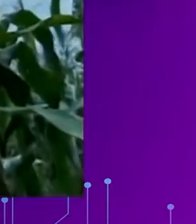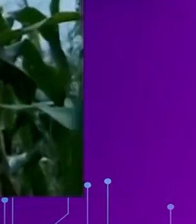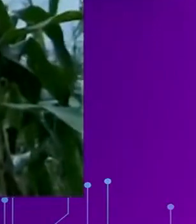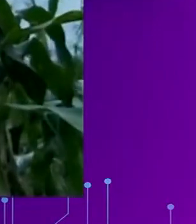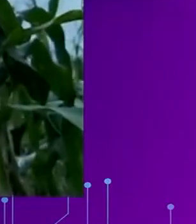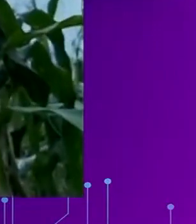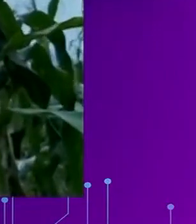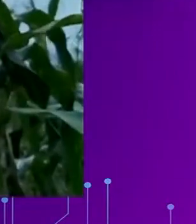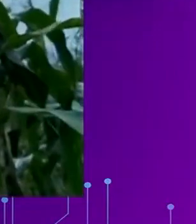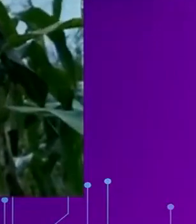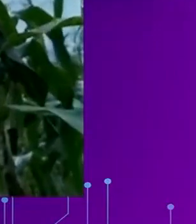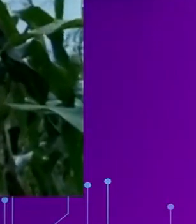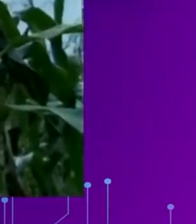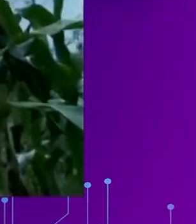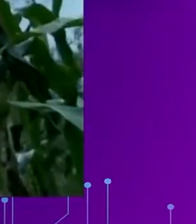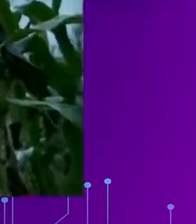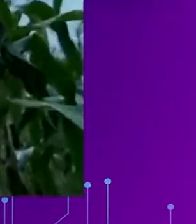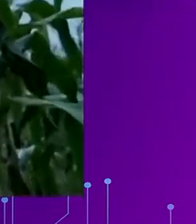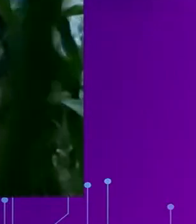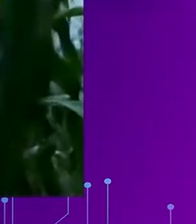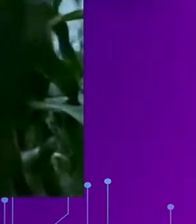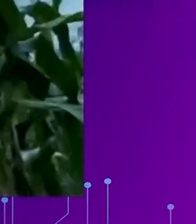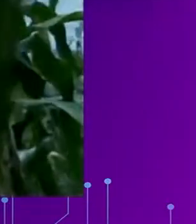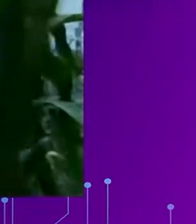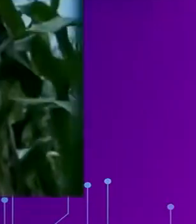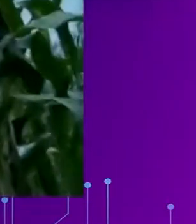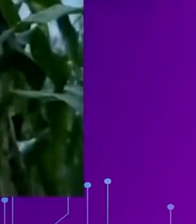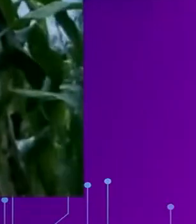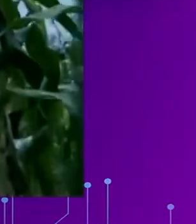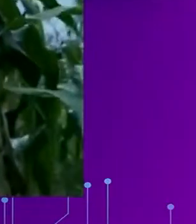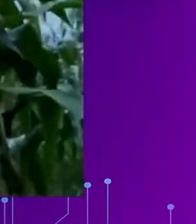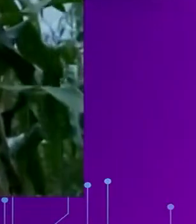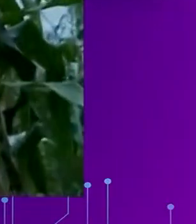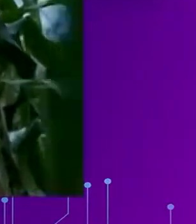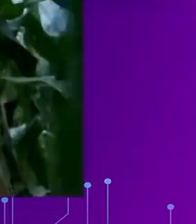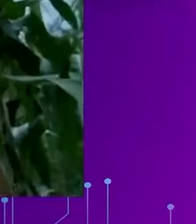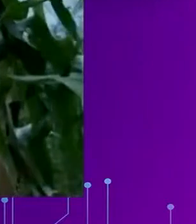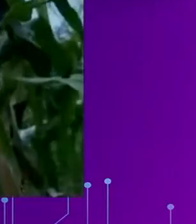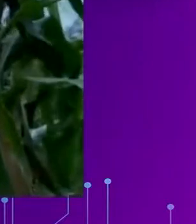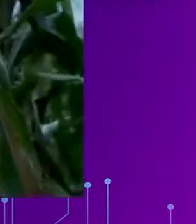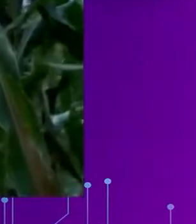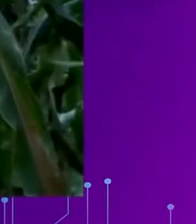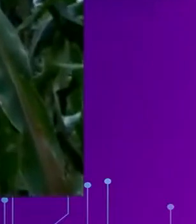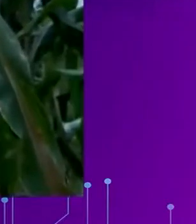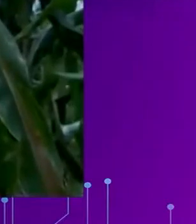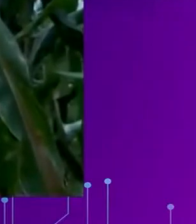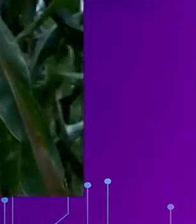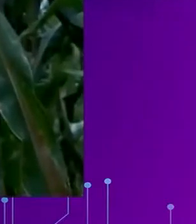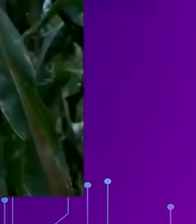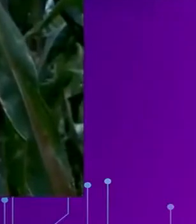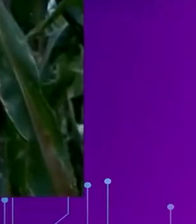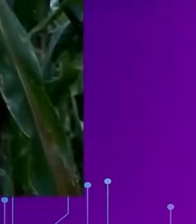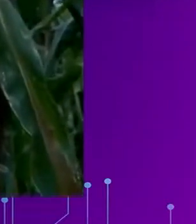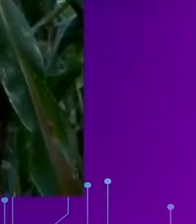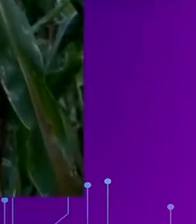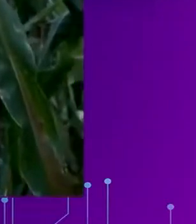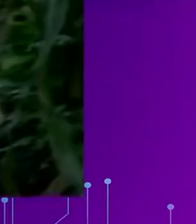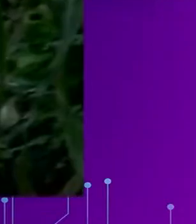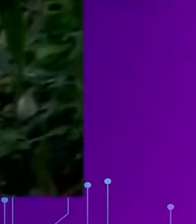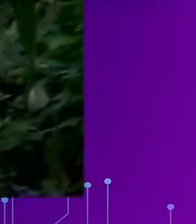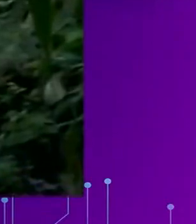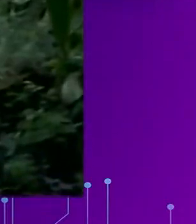maquichihuat tlacoyuctli capamit maquichihuat para lugar campa titlanem panchi.